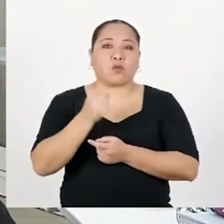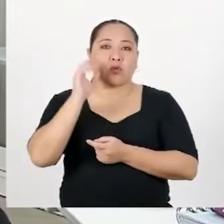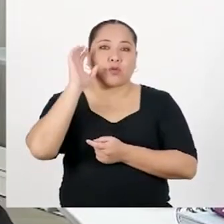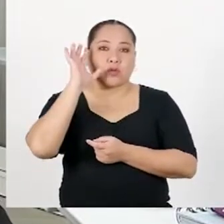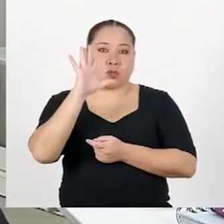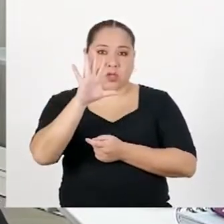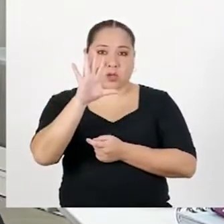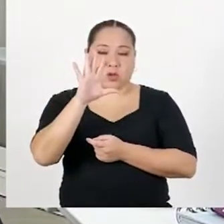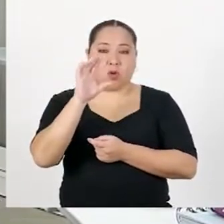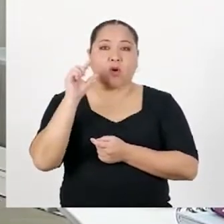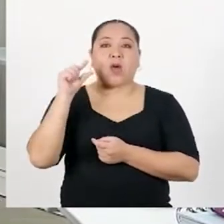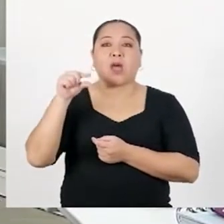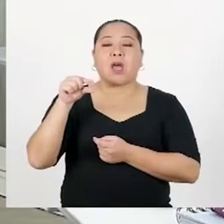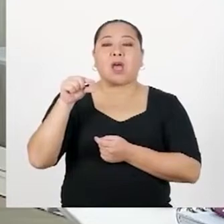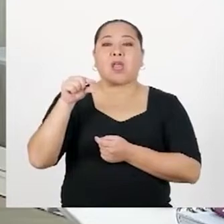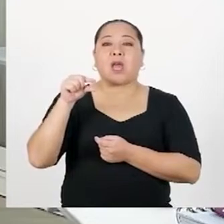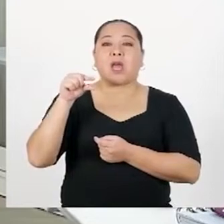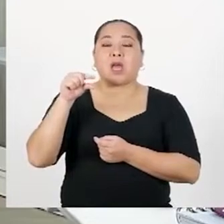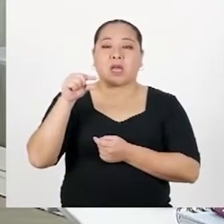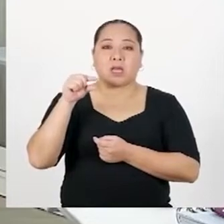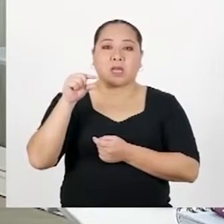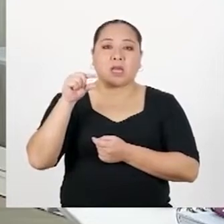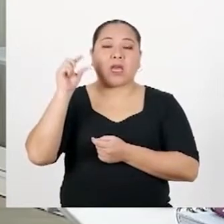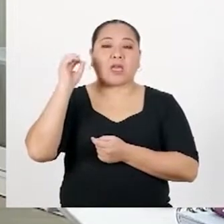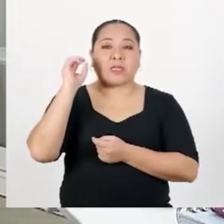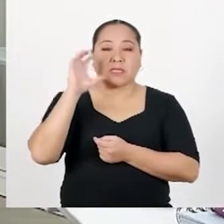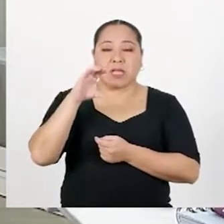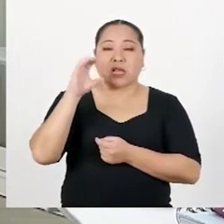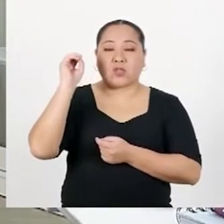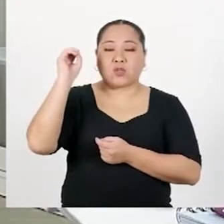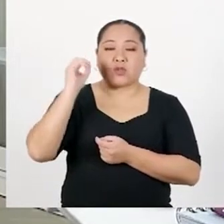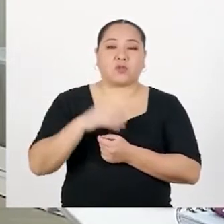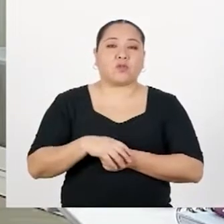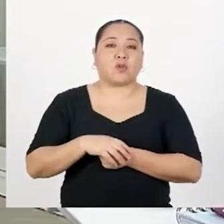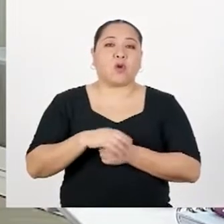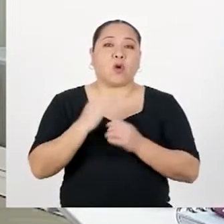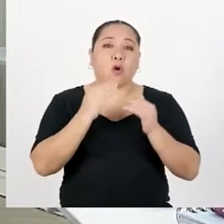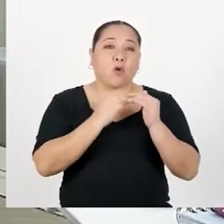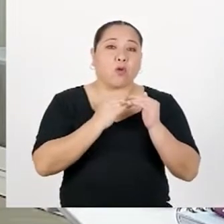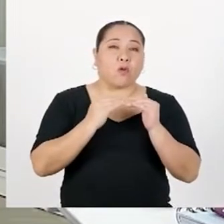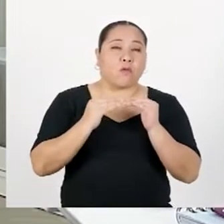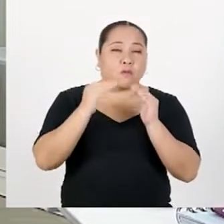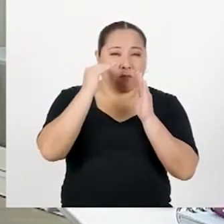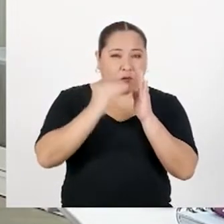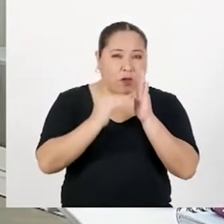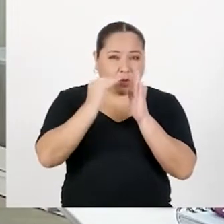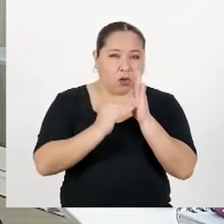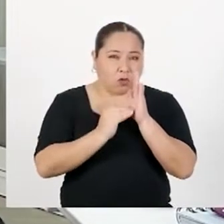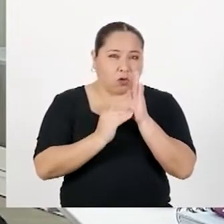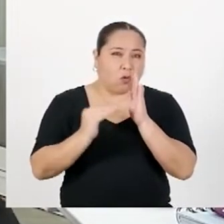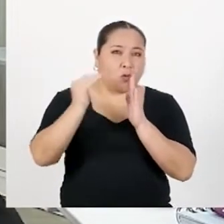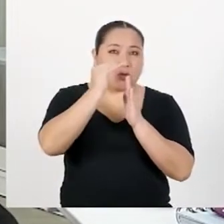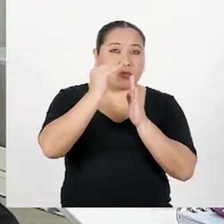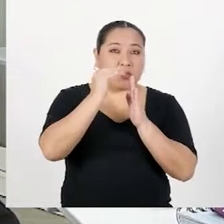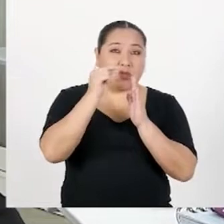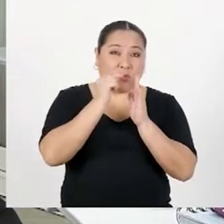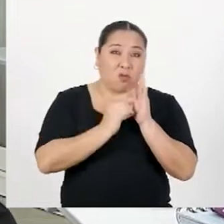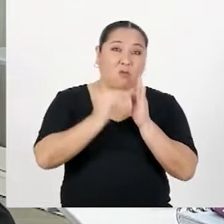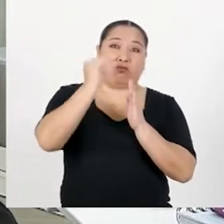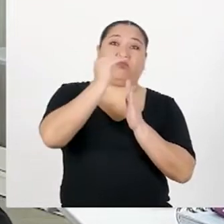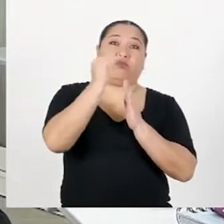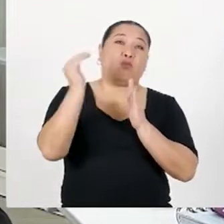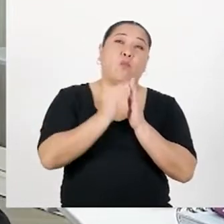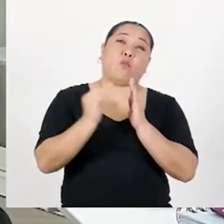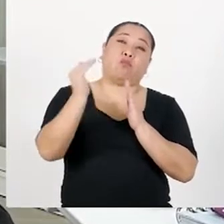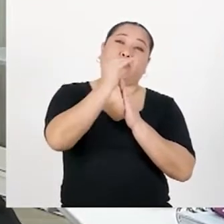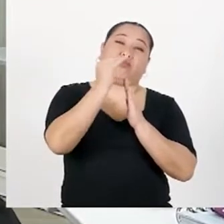36,5 grados Celsius y los rangos inferiores o superiores a estos pueden